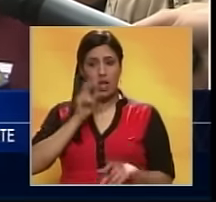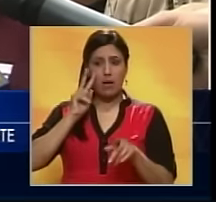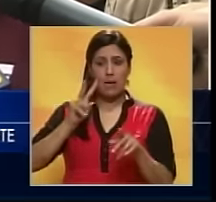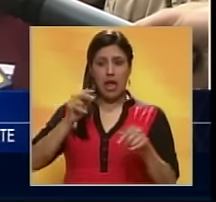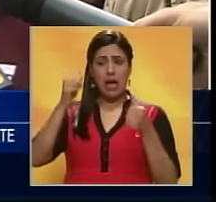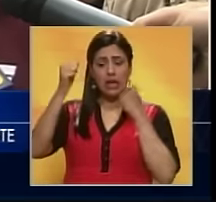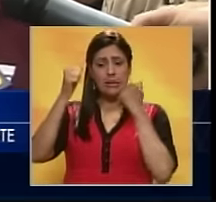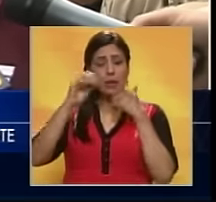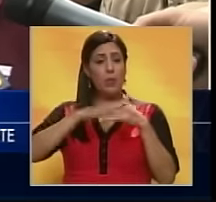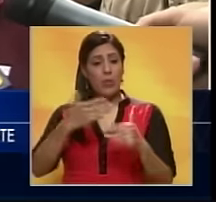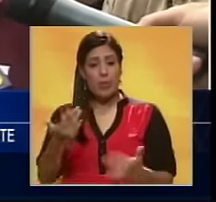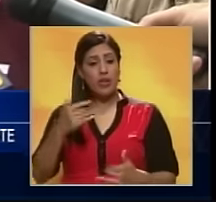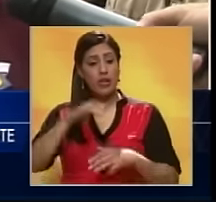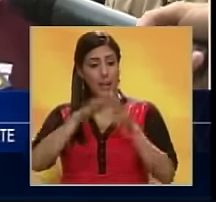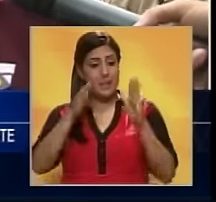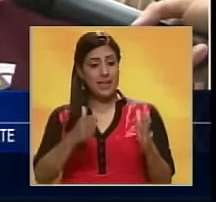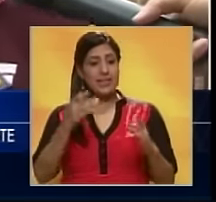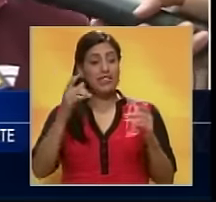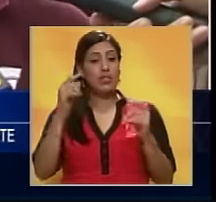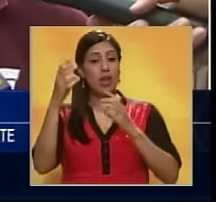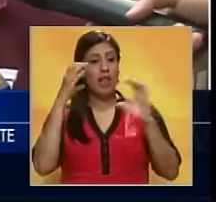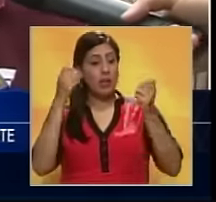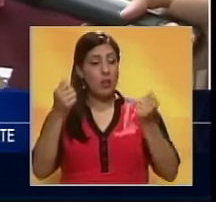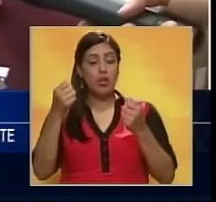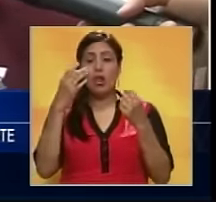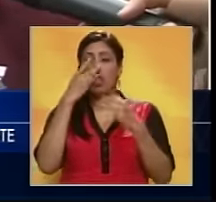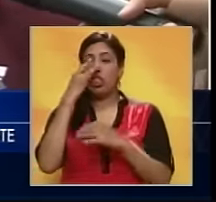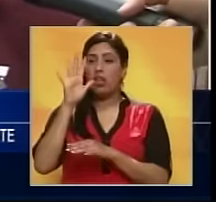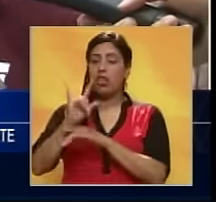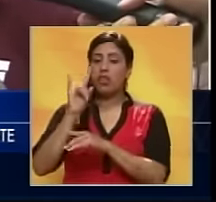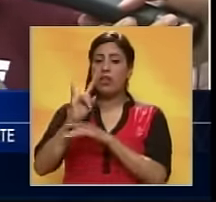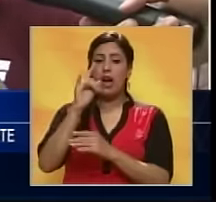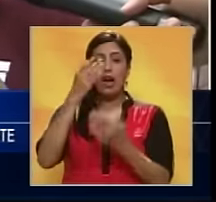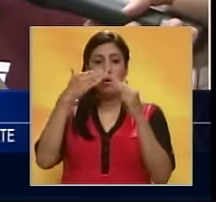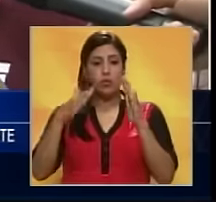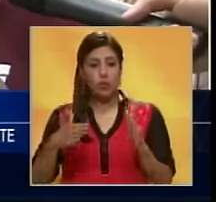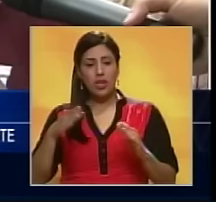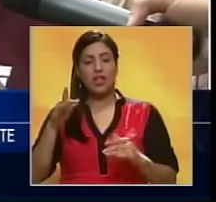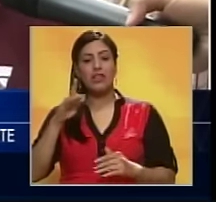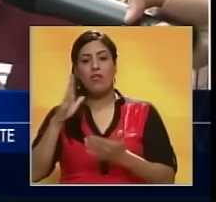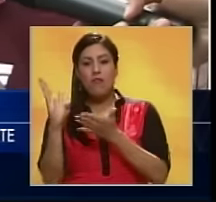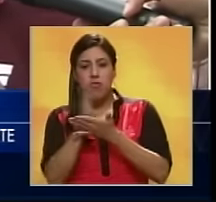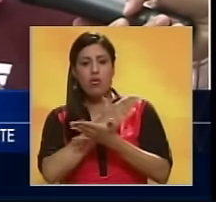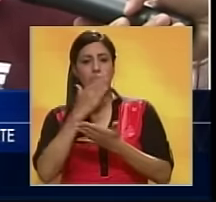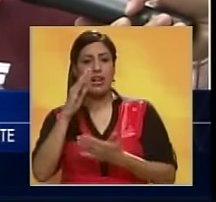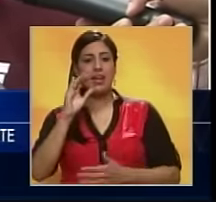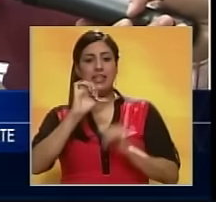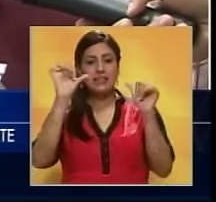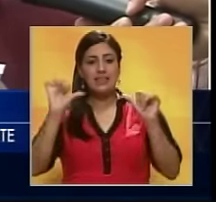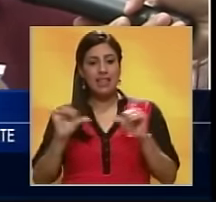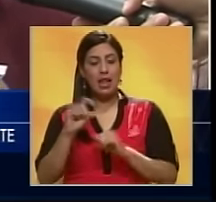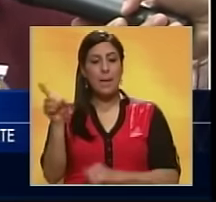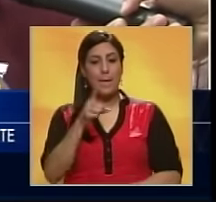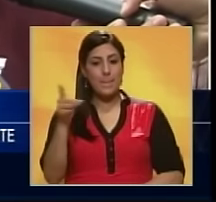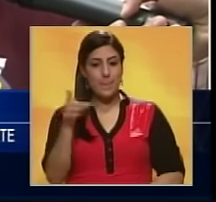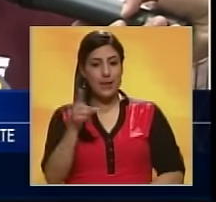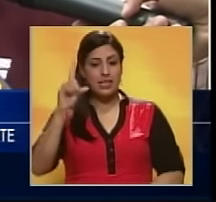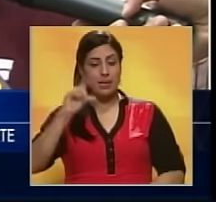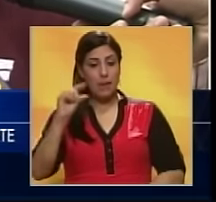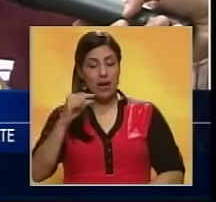nacionales, puesto de que el ministro de Transporte está jugando con estudiantes y transportistas al eliminar el sistema de pasaje